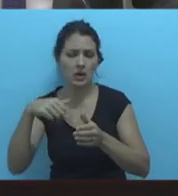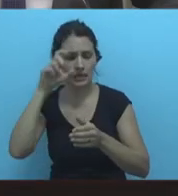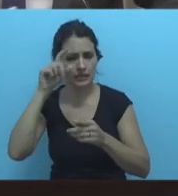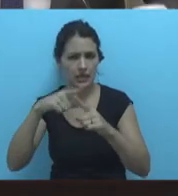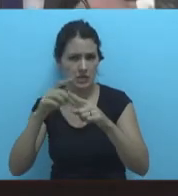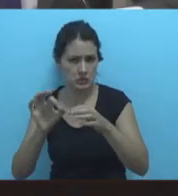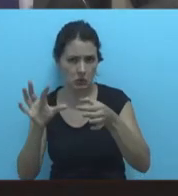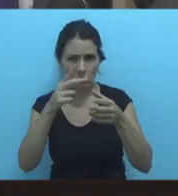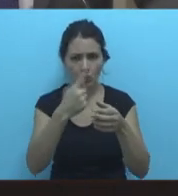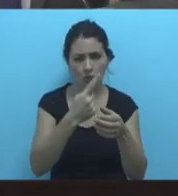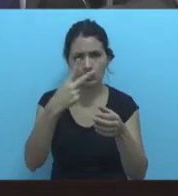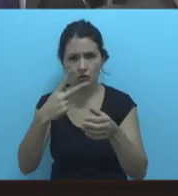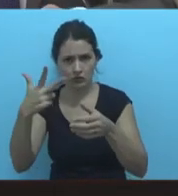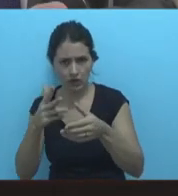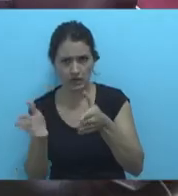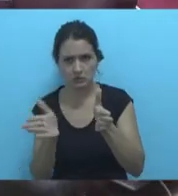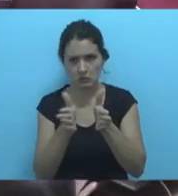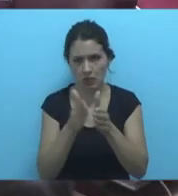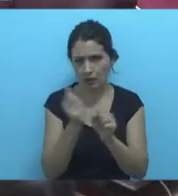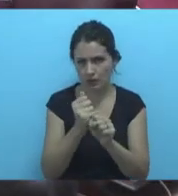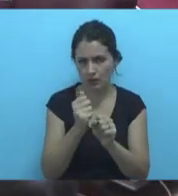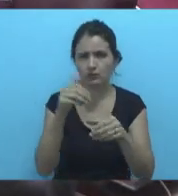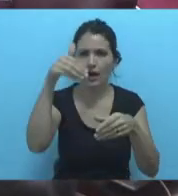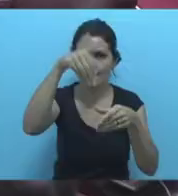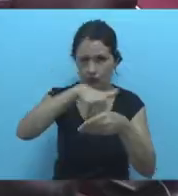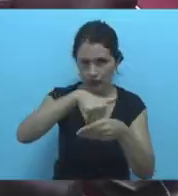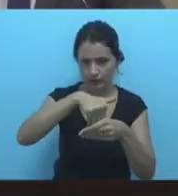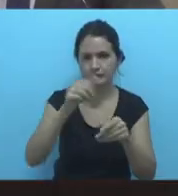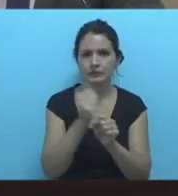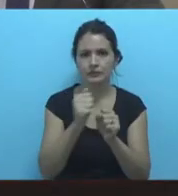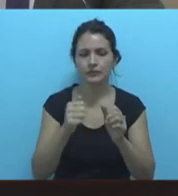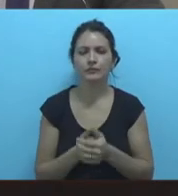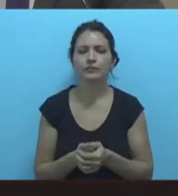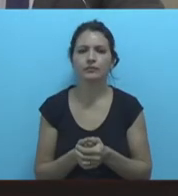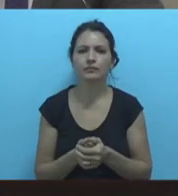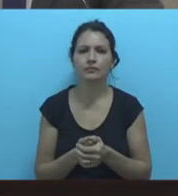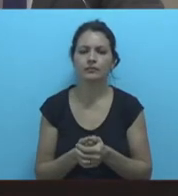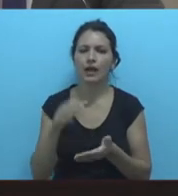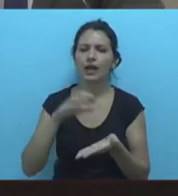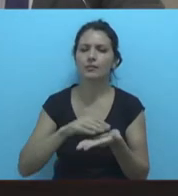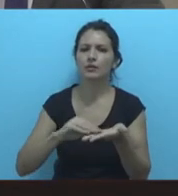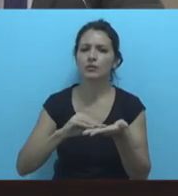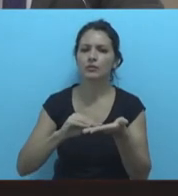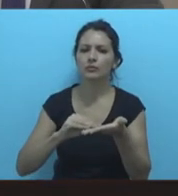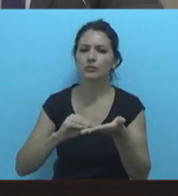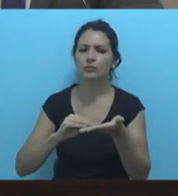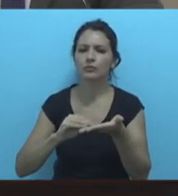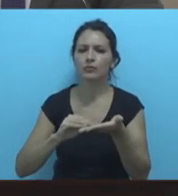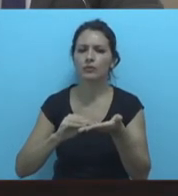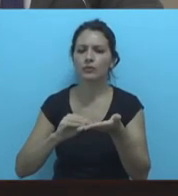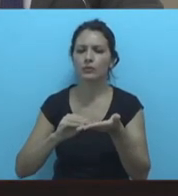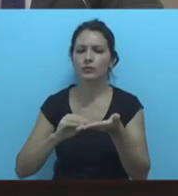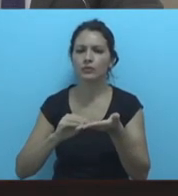y 3. Ponemos a consideración el proyecto de resolución. Aprobado. La Cámara de Diputados de la provincia resuelve afectar en